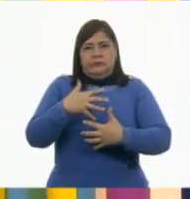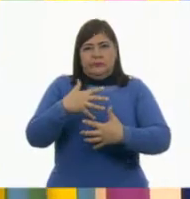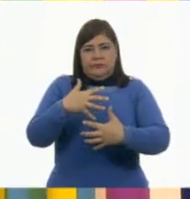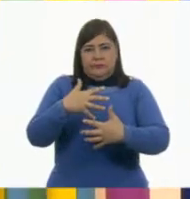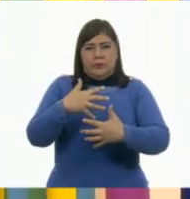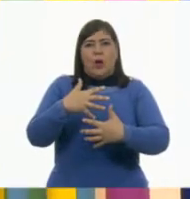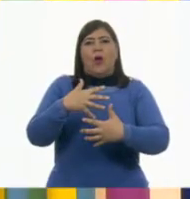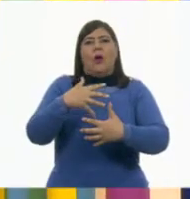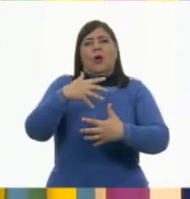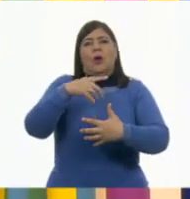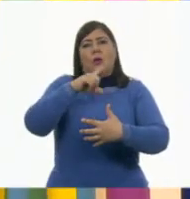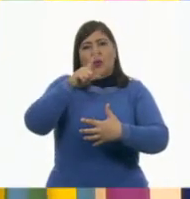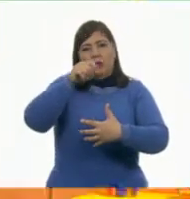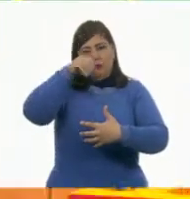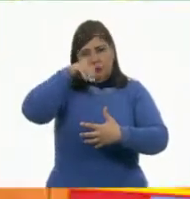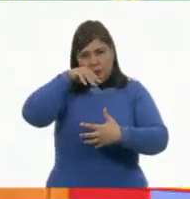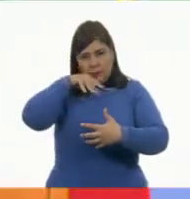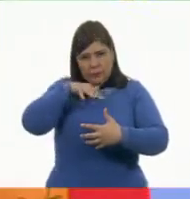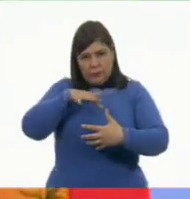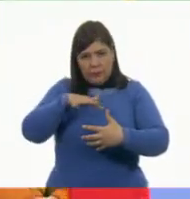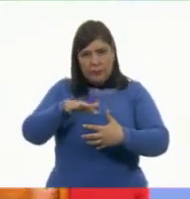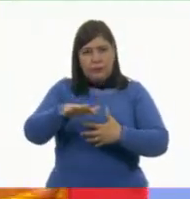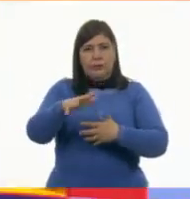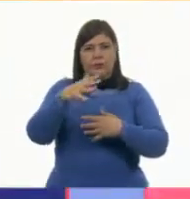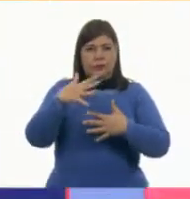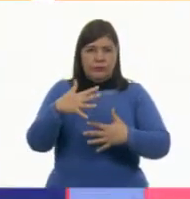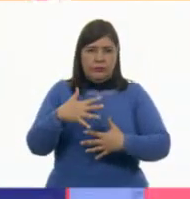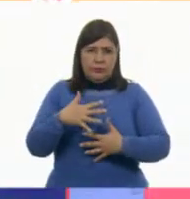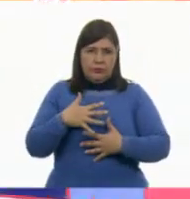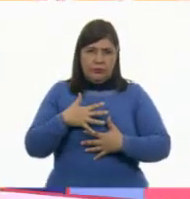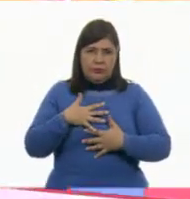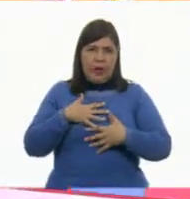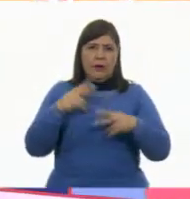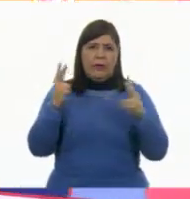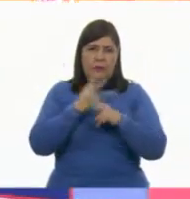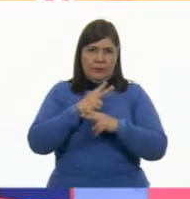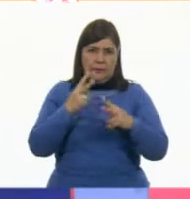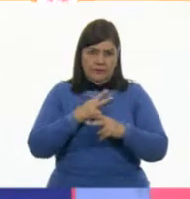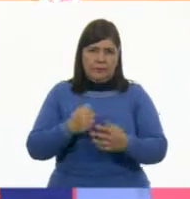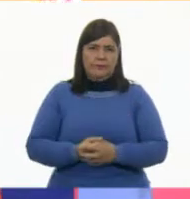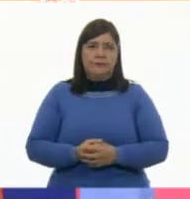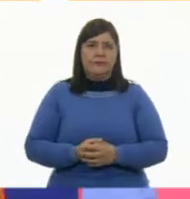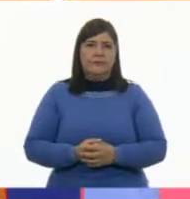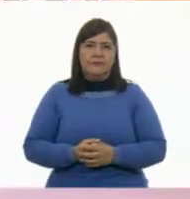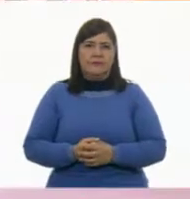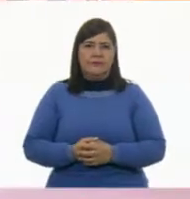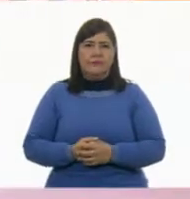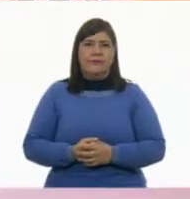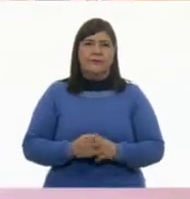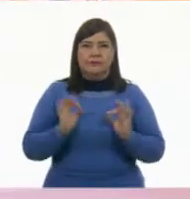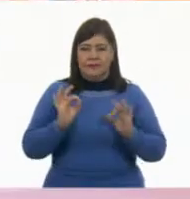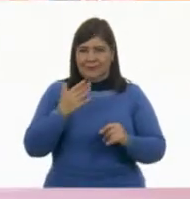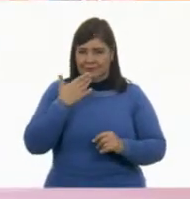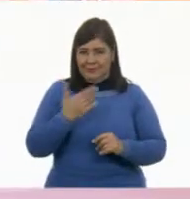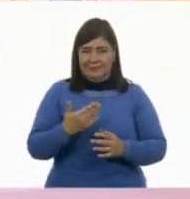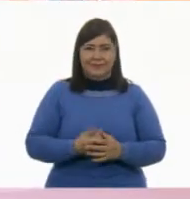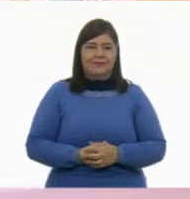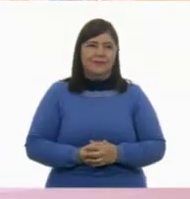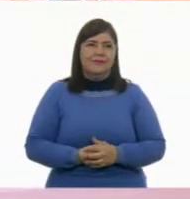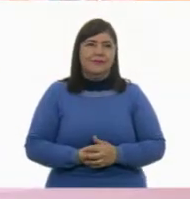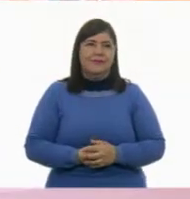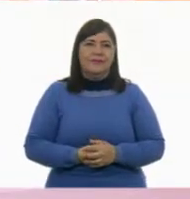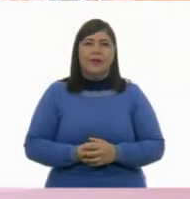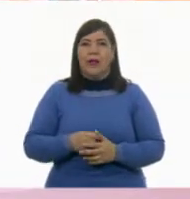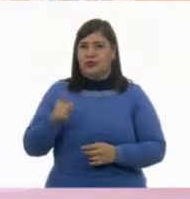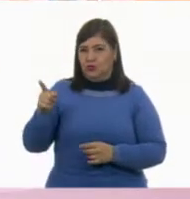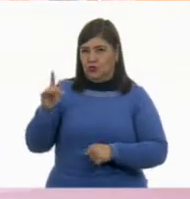Y sacamos el aire despacito. Y nos desinflamos. Ok. Te